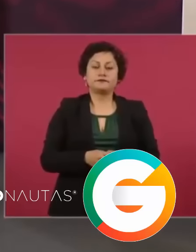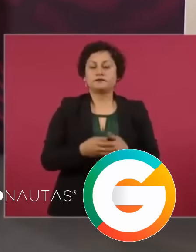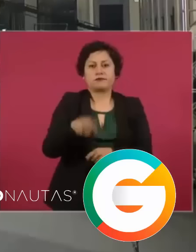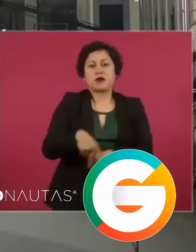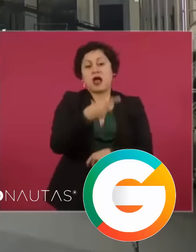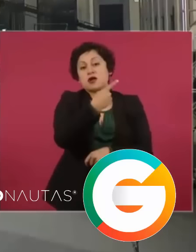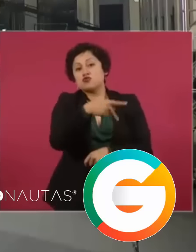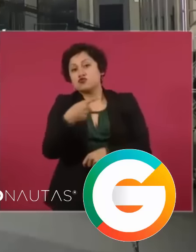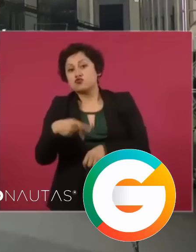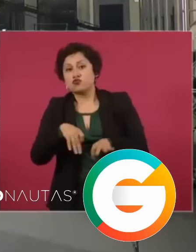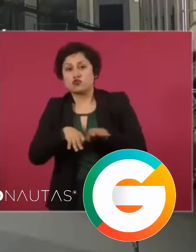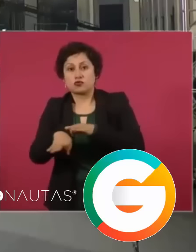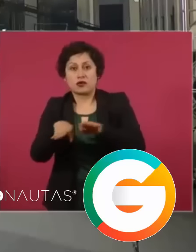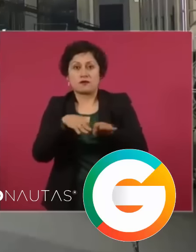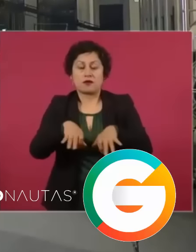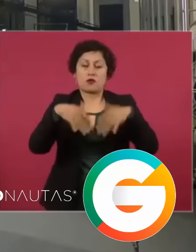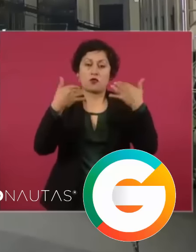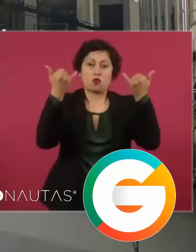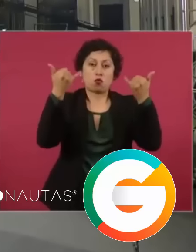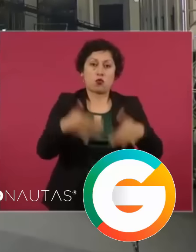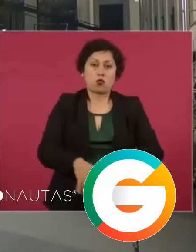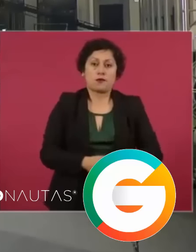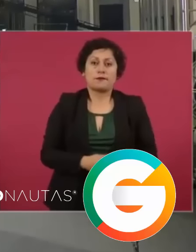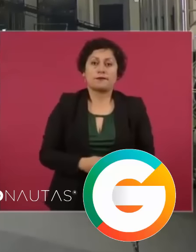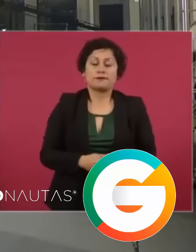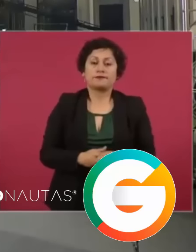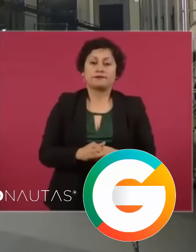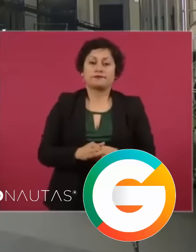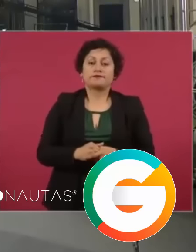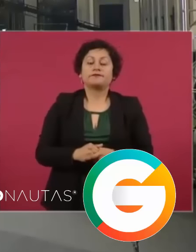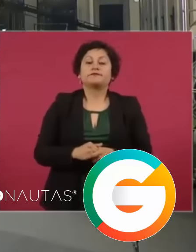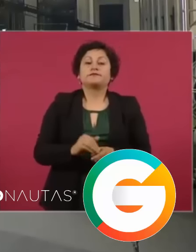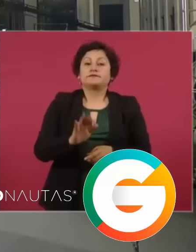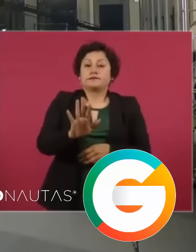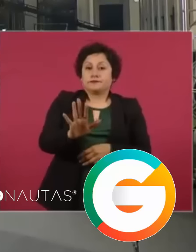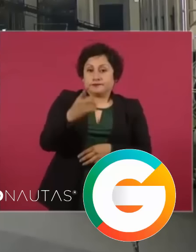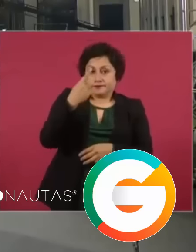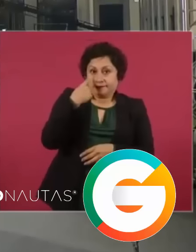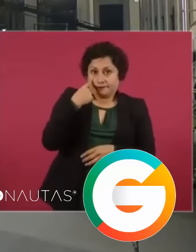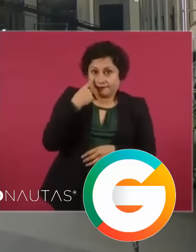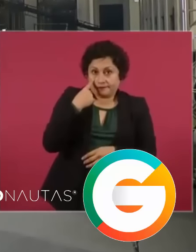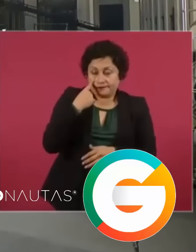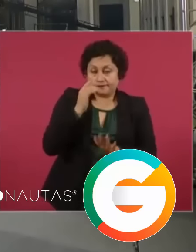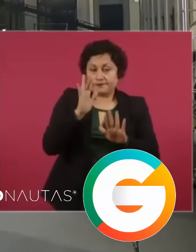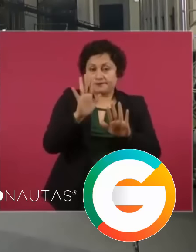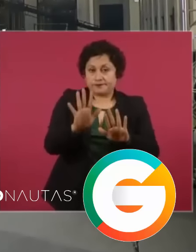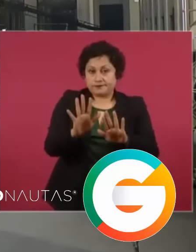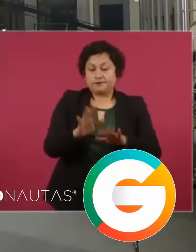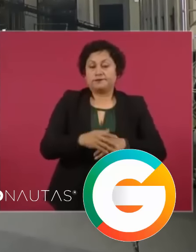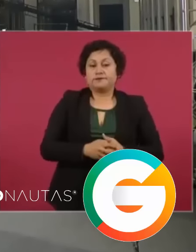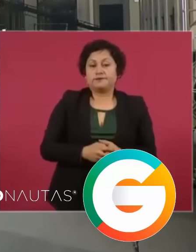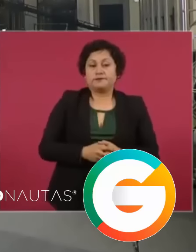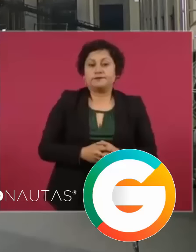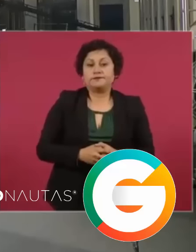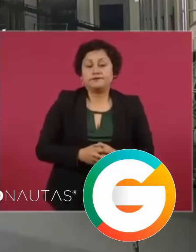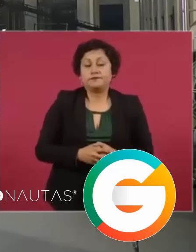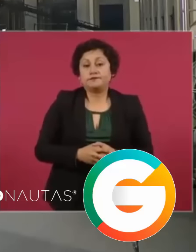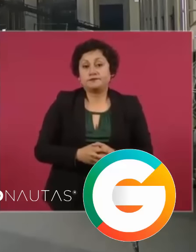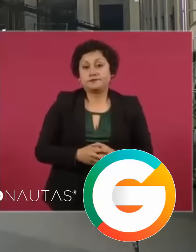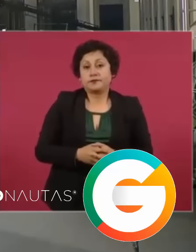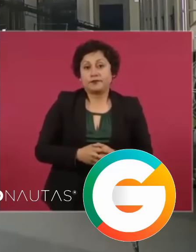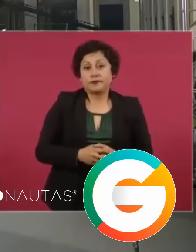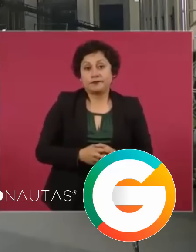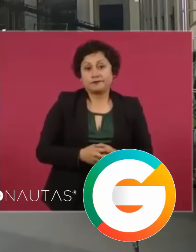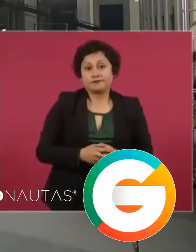ocurre. Pues mira, en primer lugar, no hay de parte